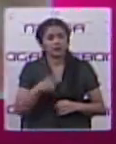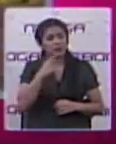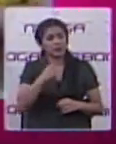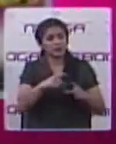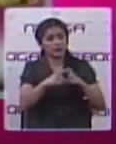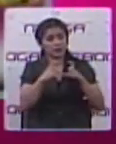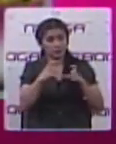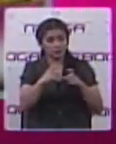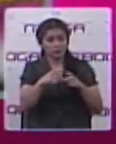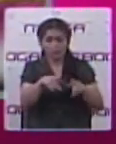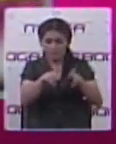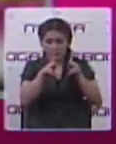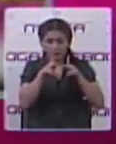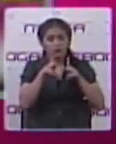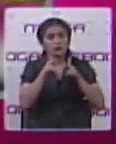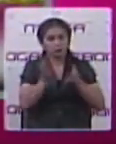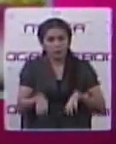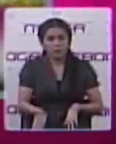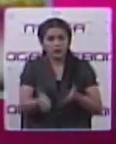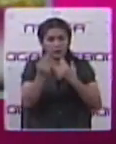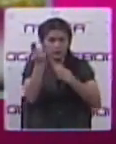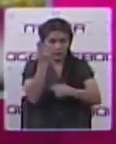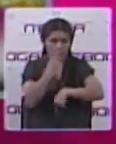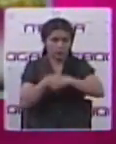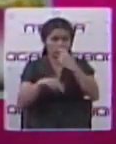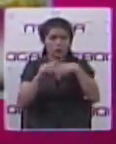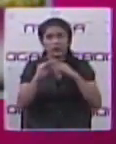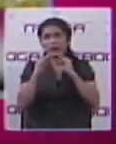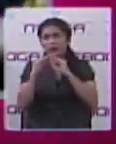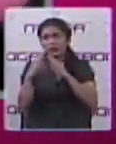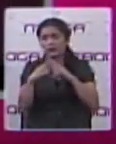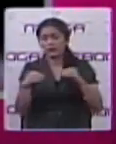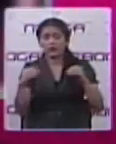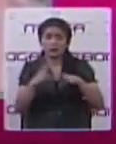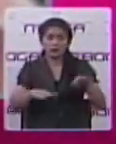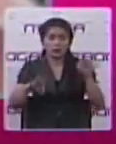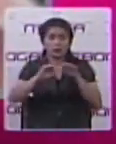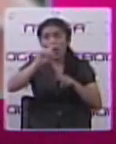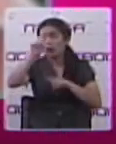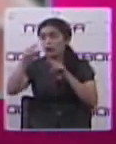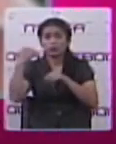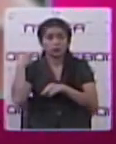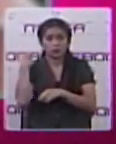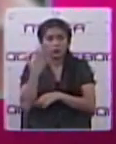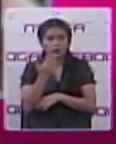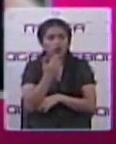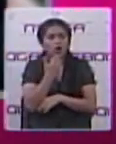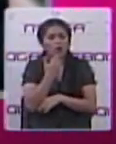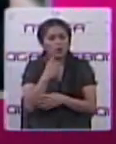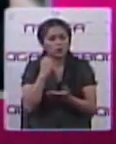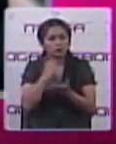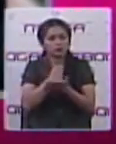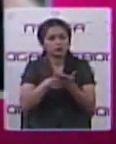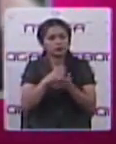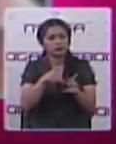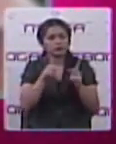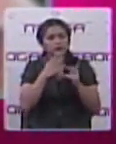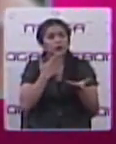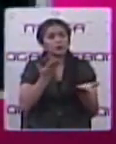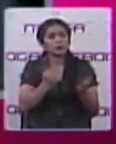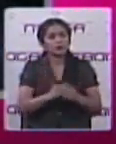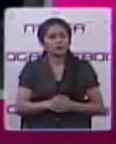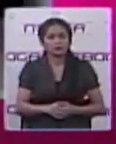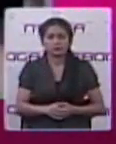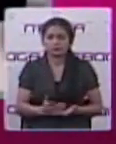Uh-huh. Y de que no todo el mercado, no todos los agentes inmobiliarios las tienen. Uh-huh. ¿Cómo se las obtiene? Bueno, tú